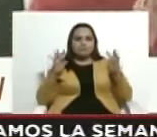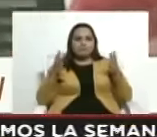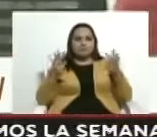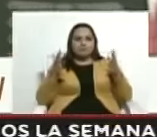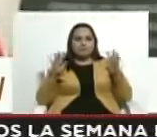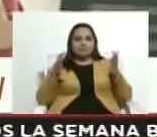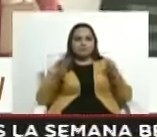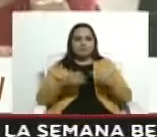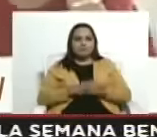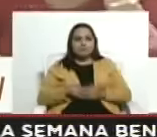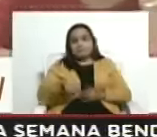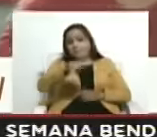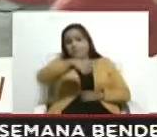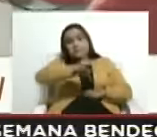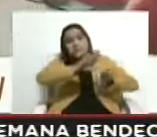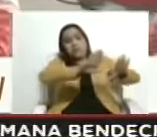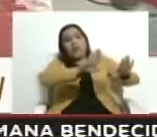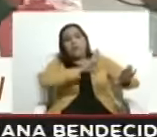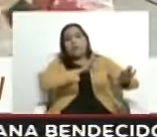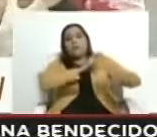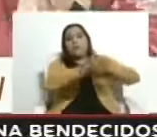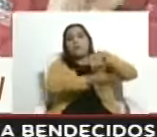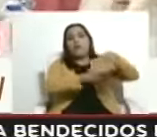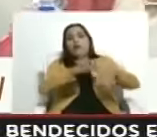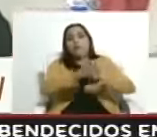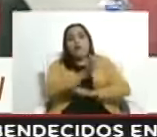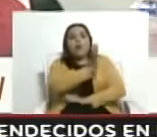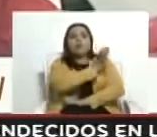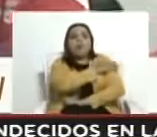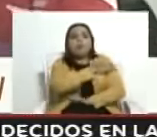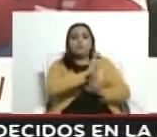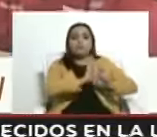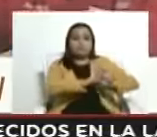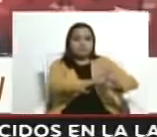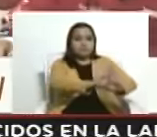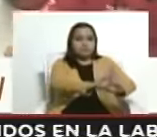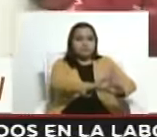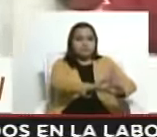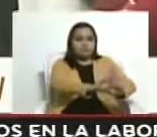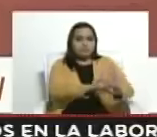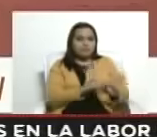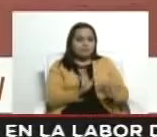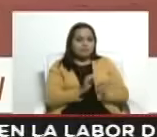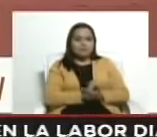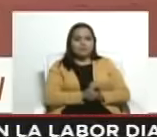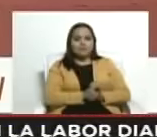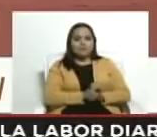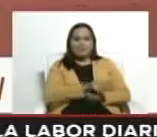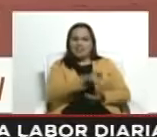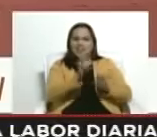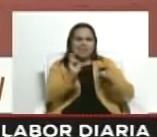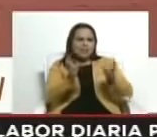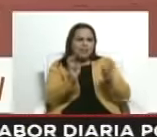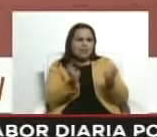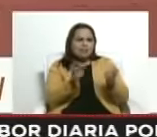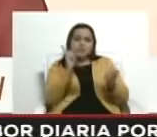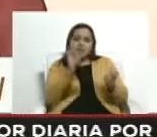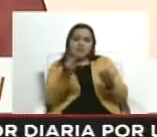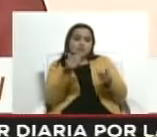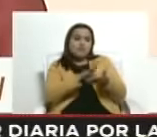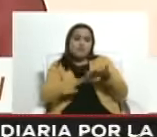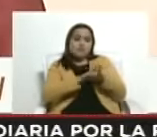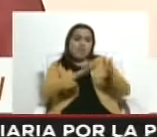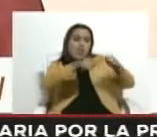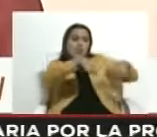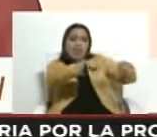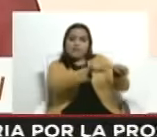Allá ellos, en verdad es un problema de la oposición. Este tema de la oposición, deben resolverlo son ellos.